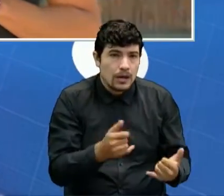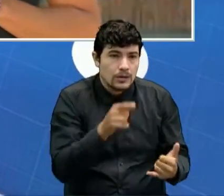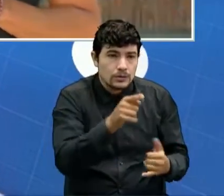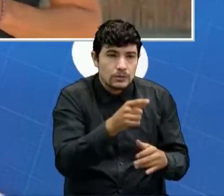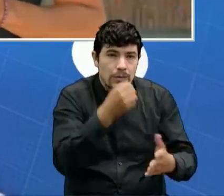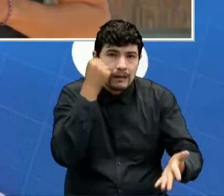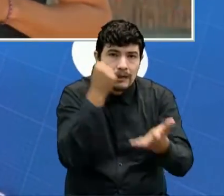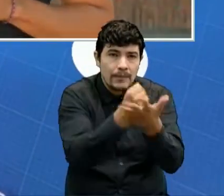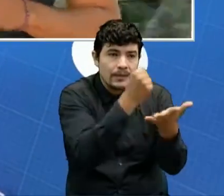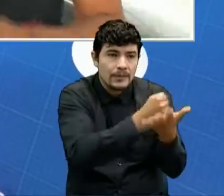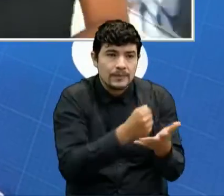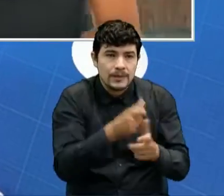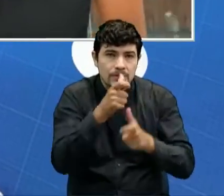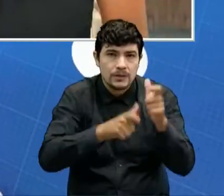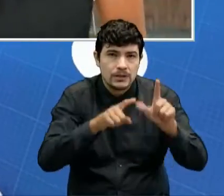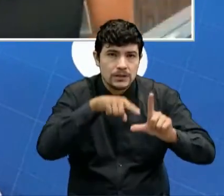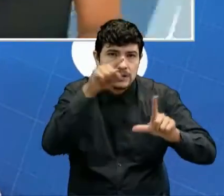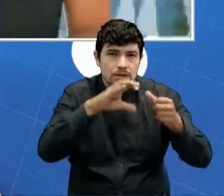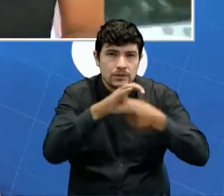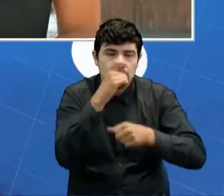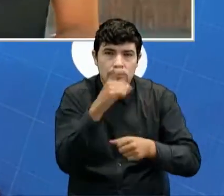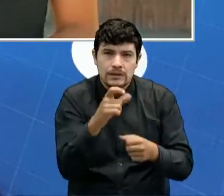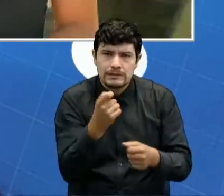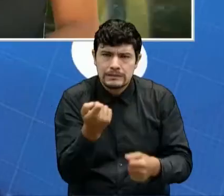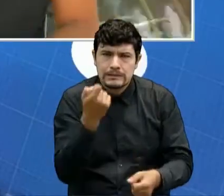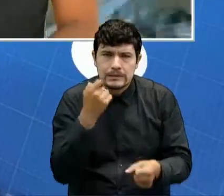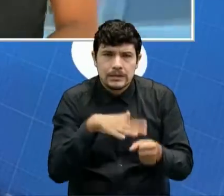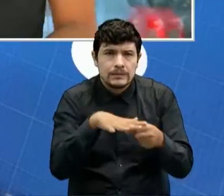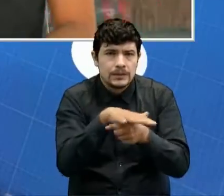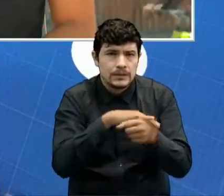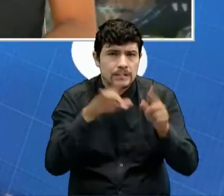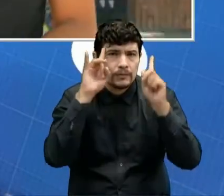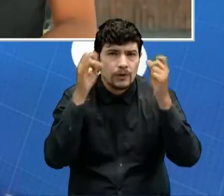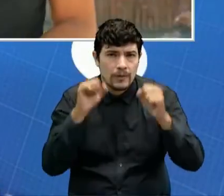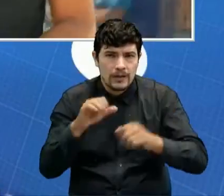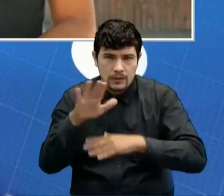información que nosotros tenemos desde Cúcuta. Alfredo Durán para Oriente Noticias, estamos informando.